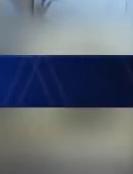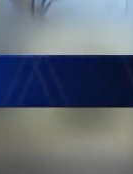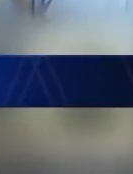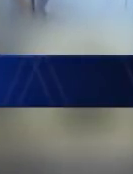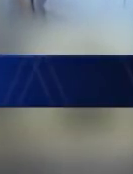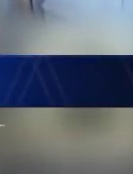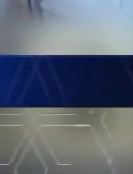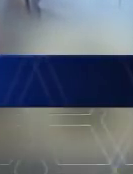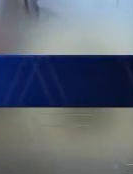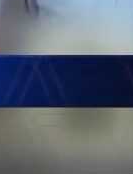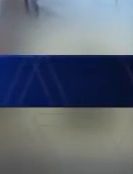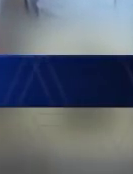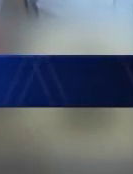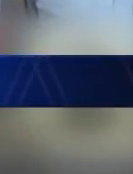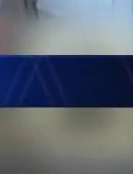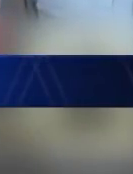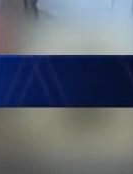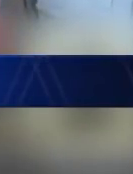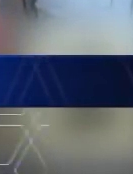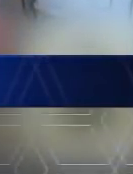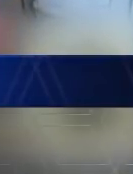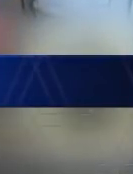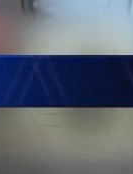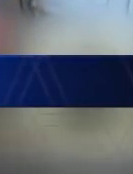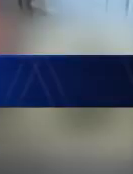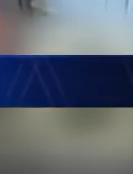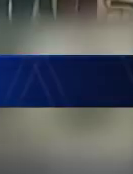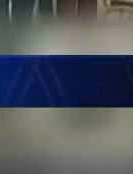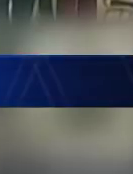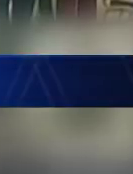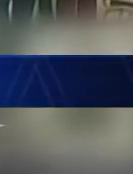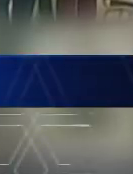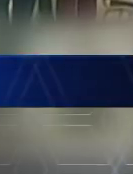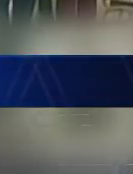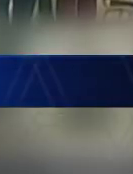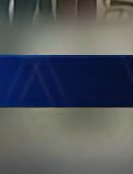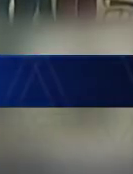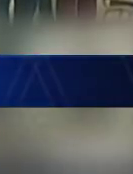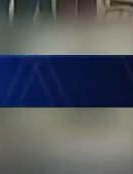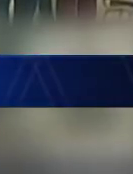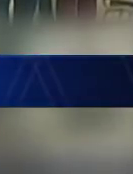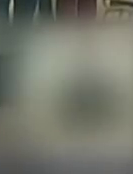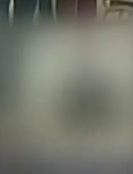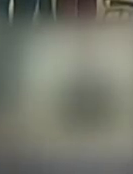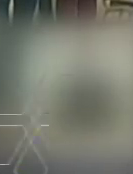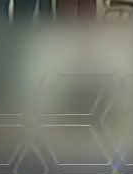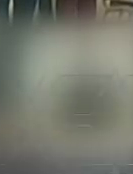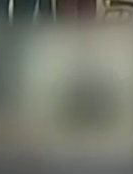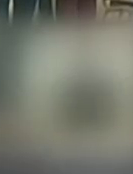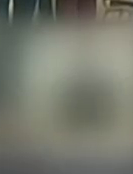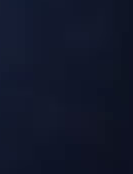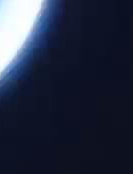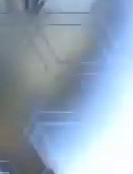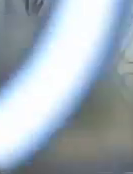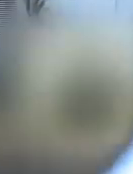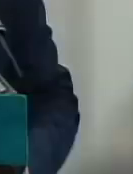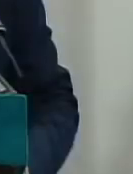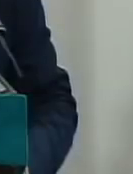Instalan mesas estratégicas. Vicepresidenta Delcy Rodríguez encabeza discusión para mejorar calidad de servicios públicos.